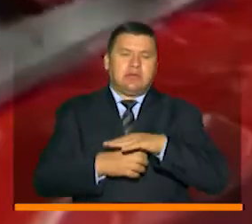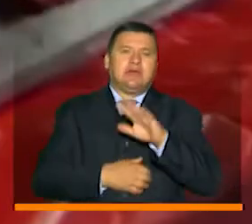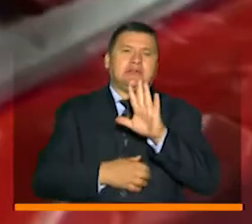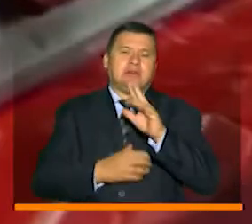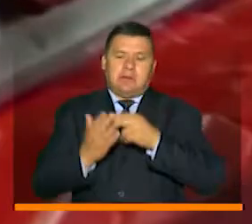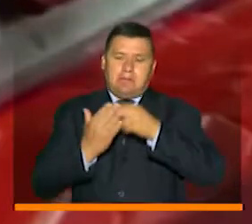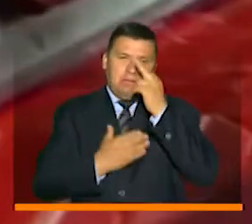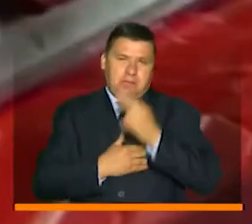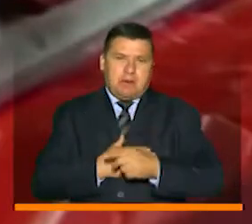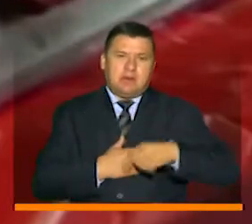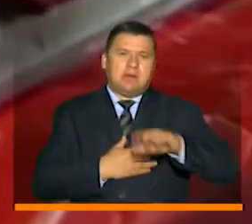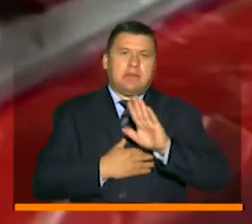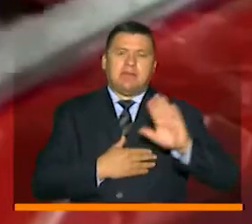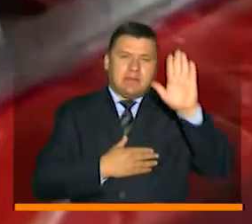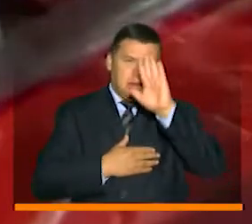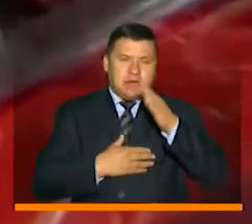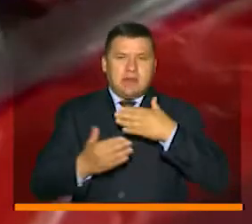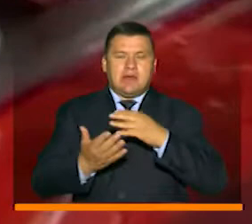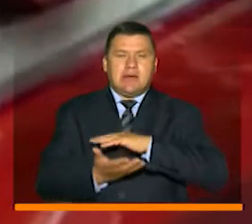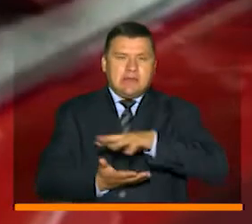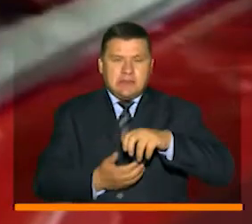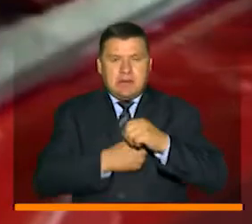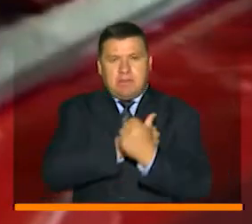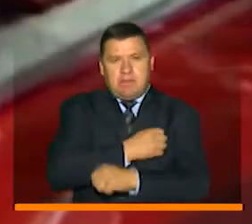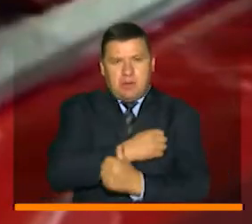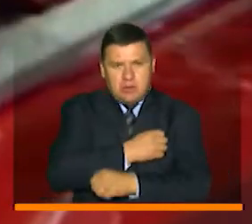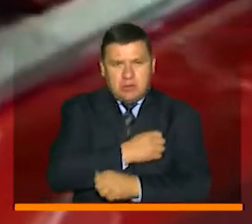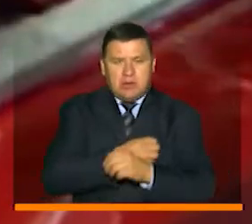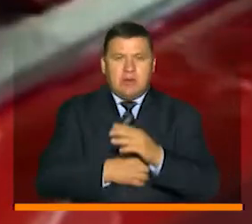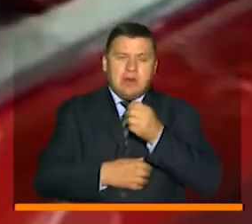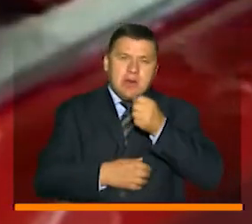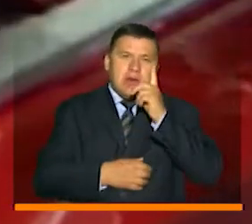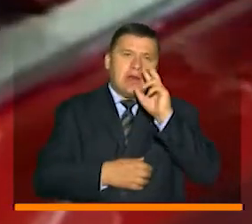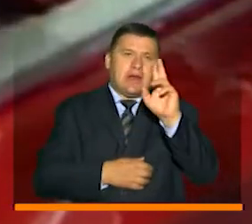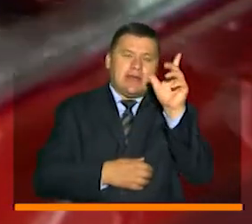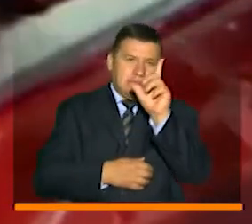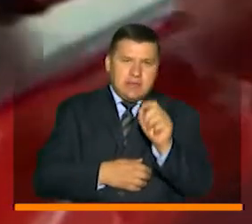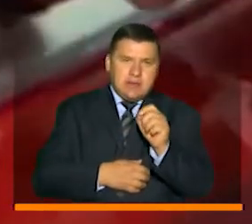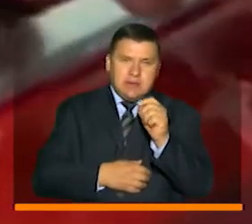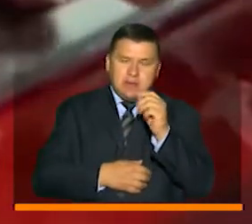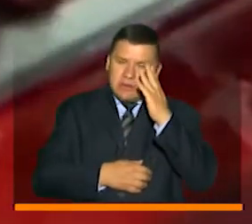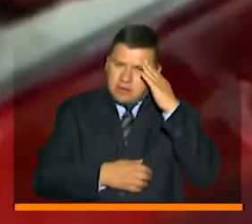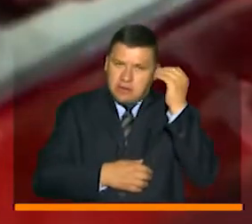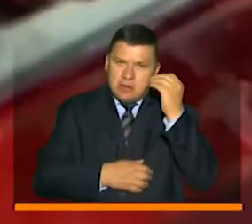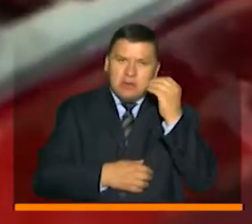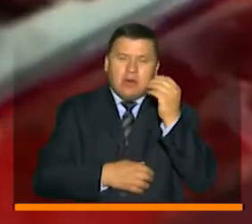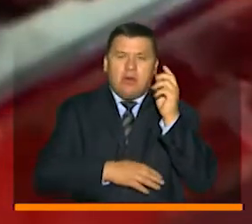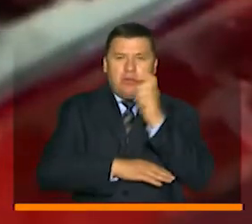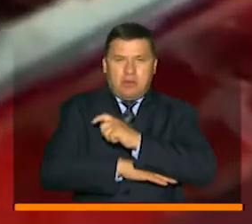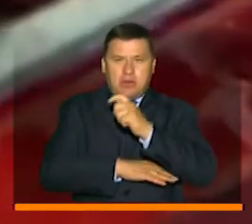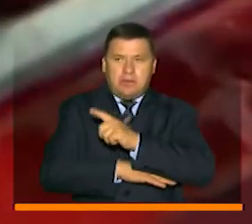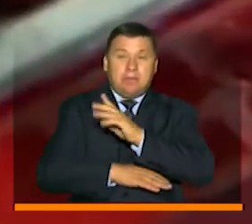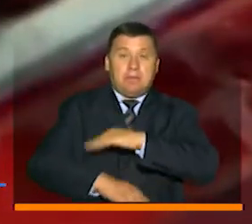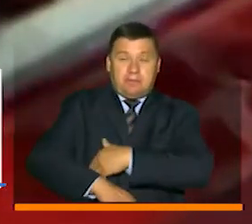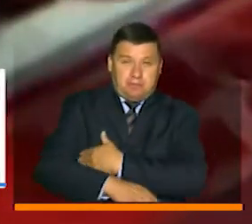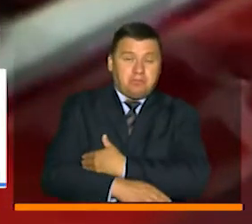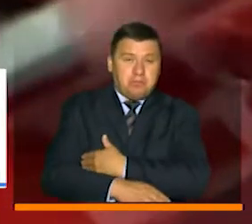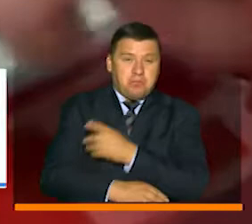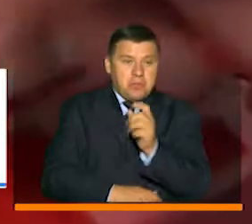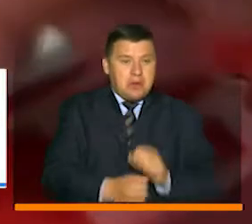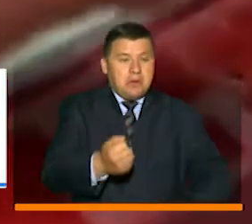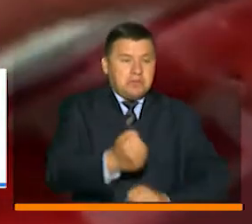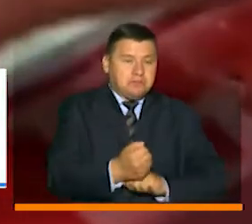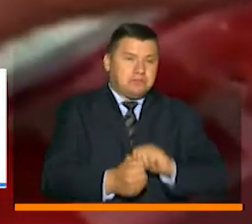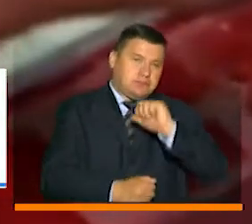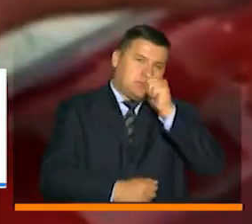5 proyectos en los departamentos de Santander, Boyacá, Caldas, Risaralda, Quindío y Putumayo. El Ministerio va a aportar más